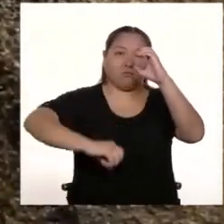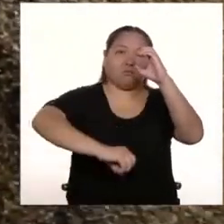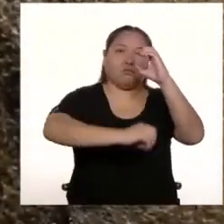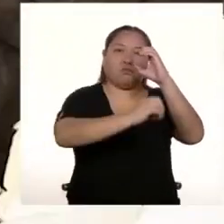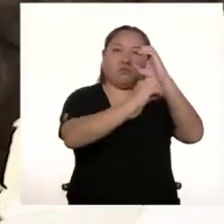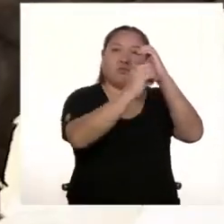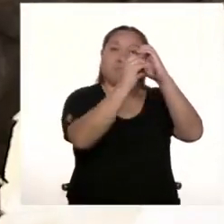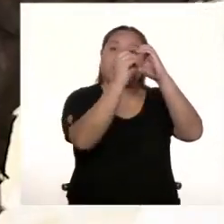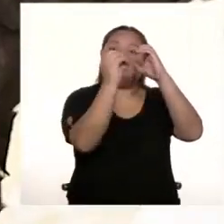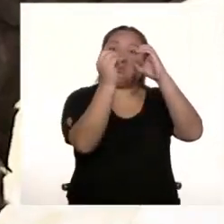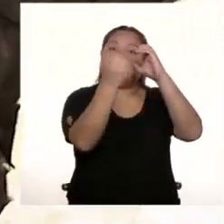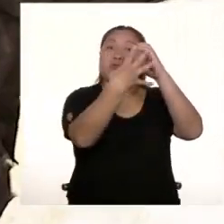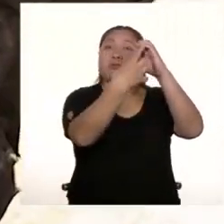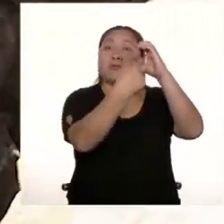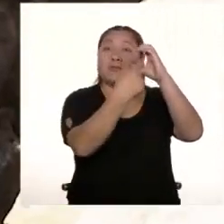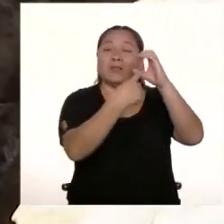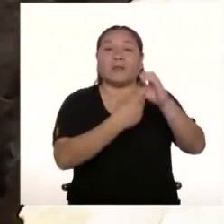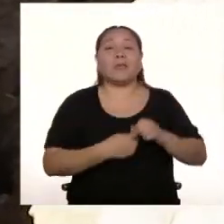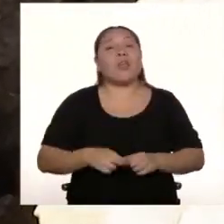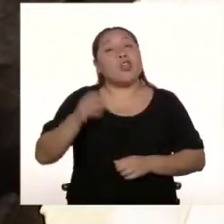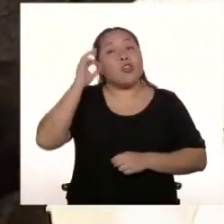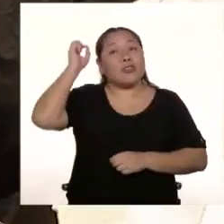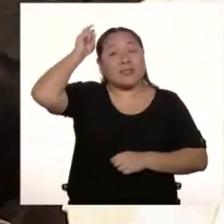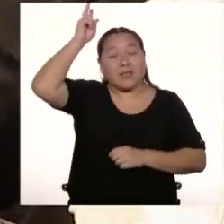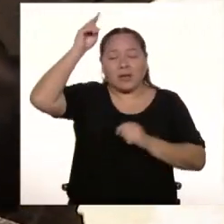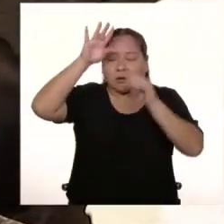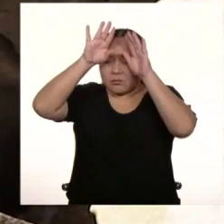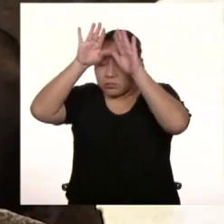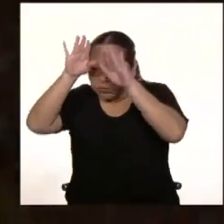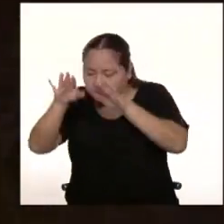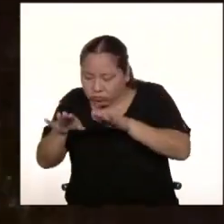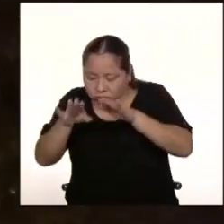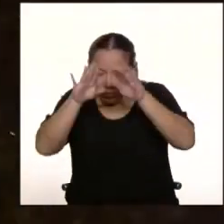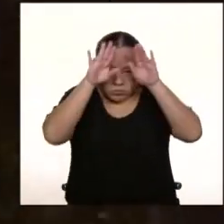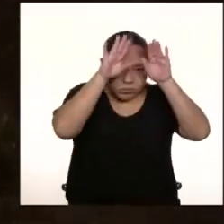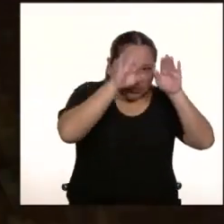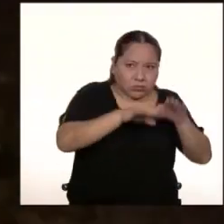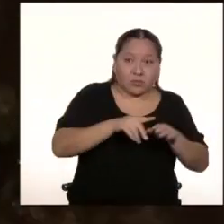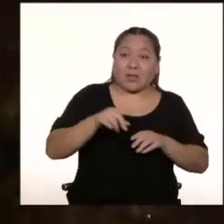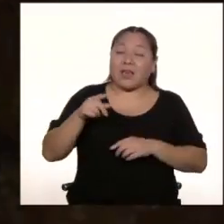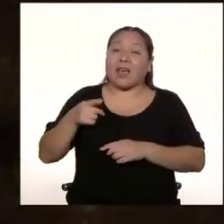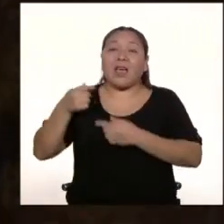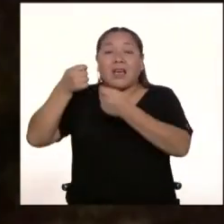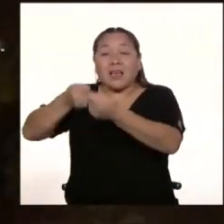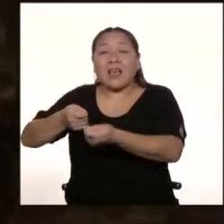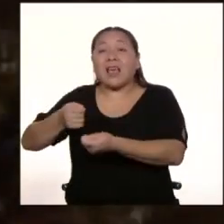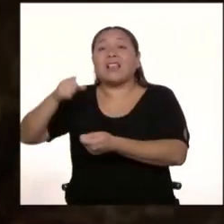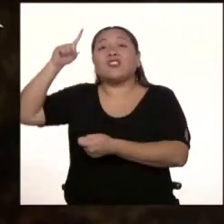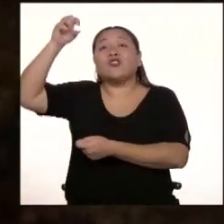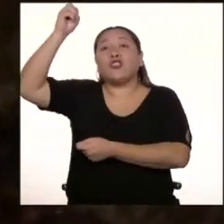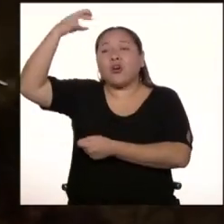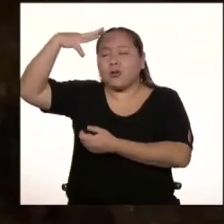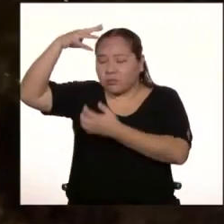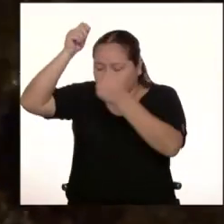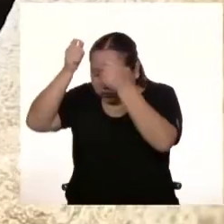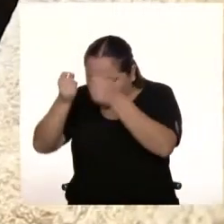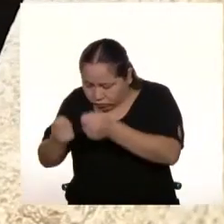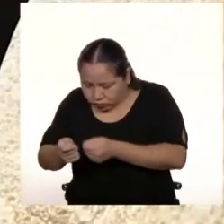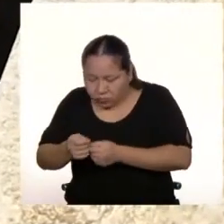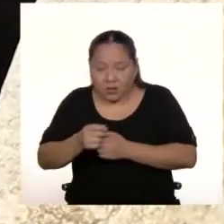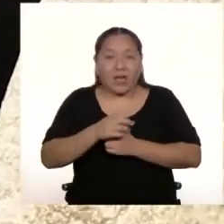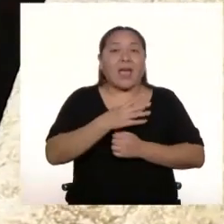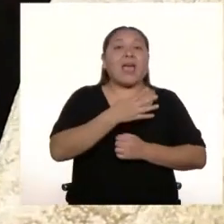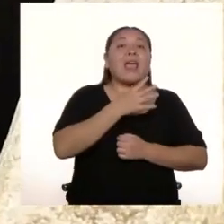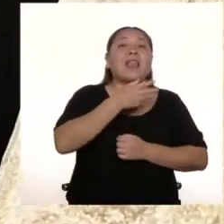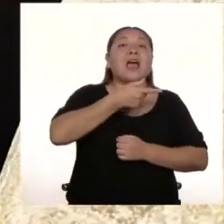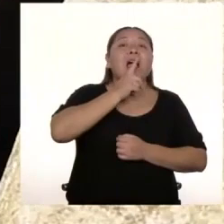Como los incas adoraban a los dos elementos que hacen posible la agricultura, el sol y el agua, aquí también se encuentra la